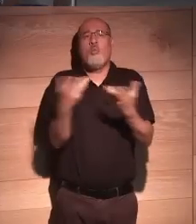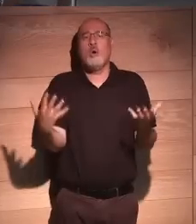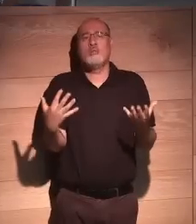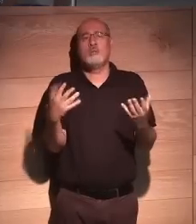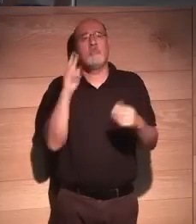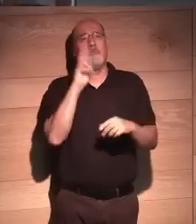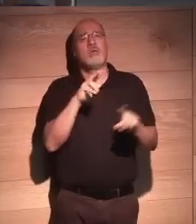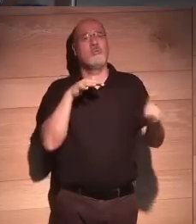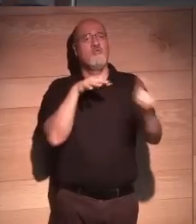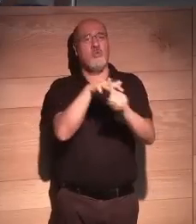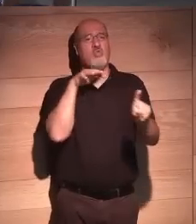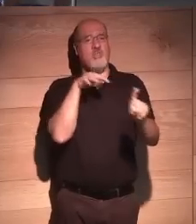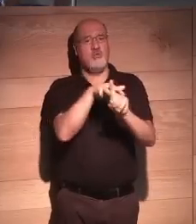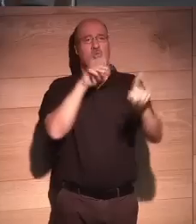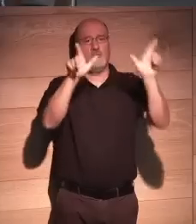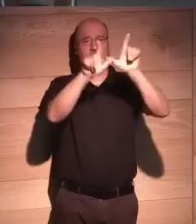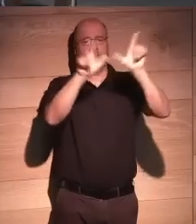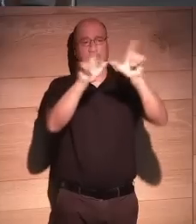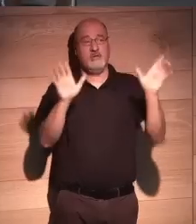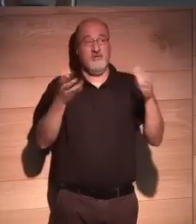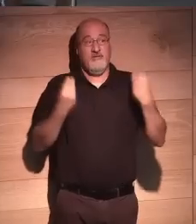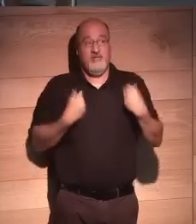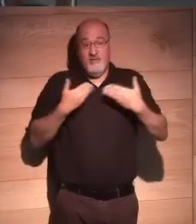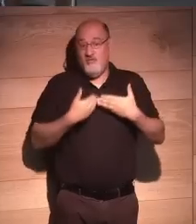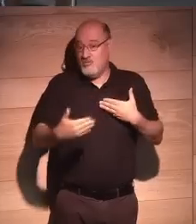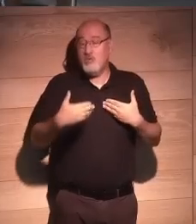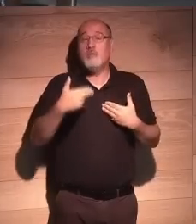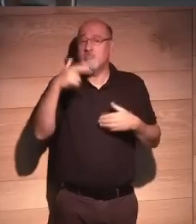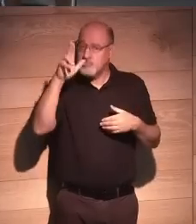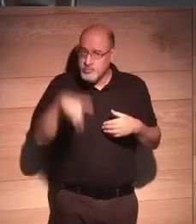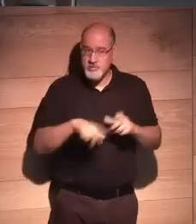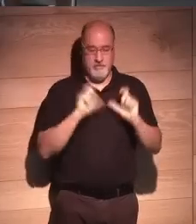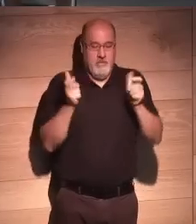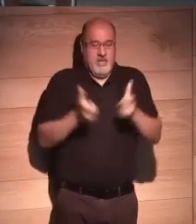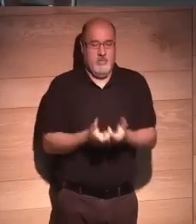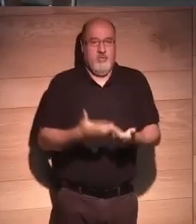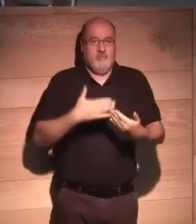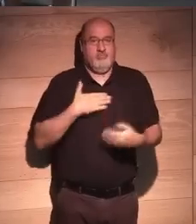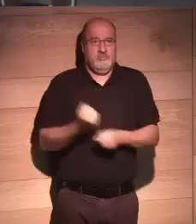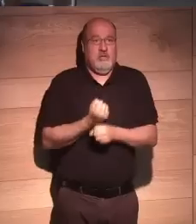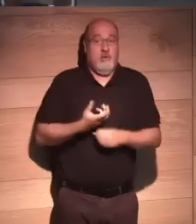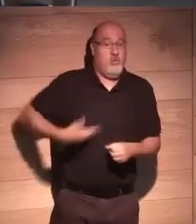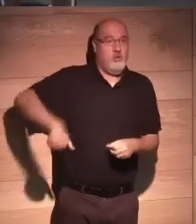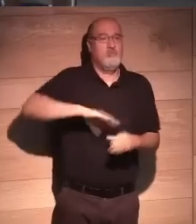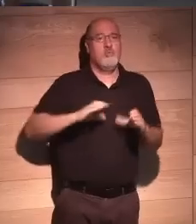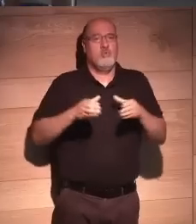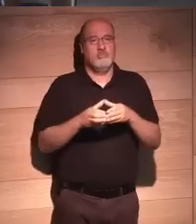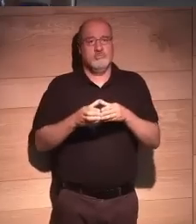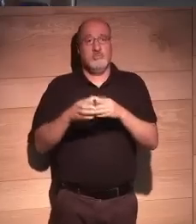tu vida futura del resultado de un dato y de tu equipo y de un trabajo, ¿no? ¿Tú eso cómo lo